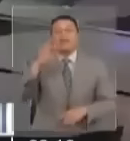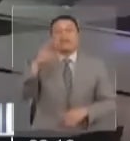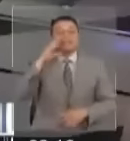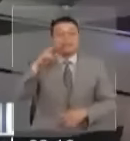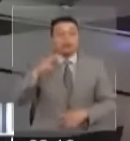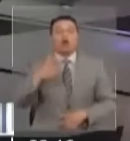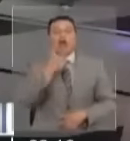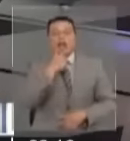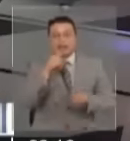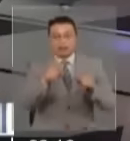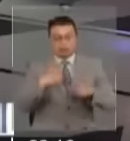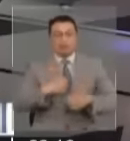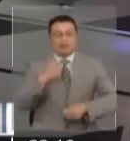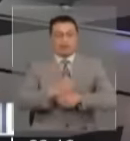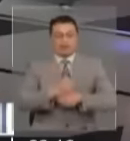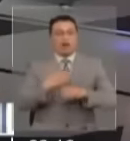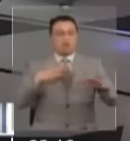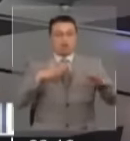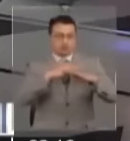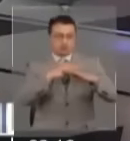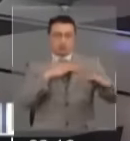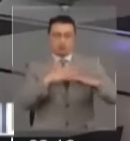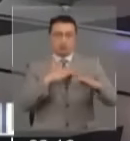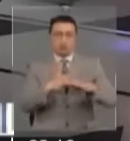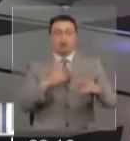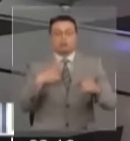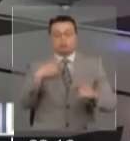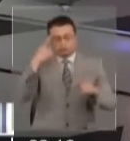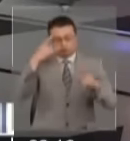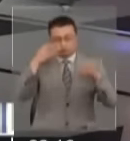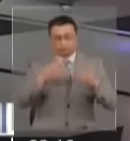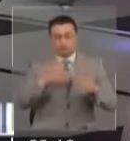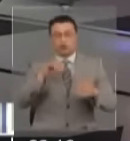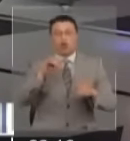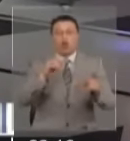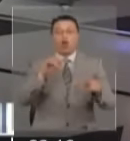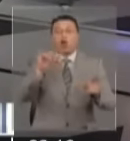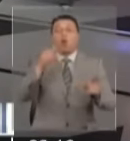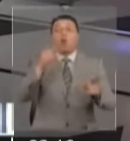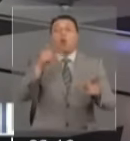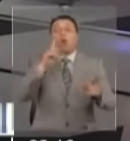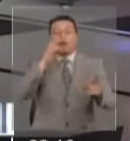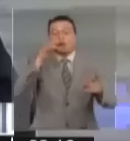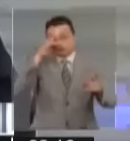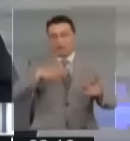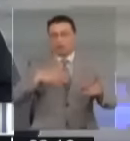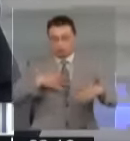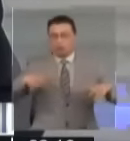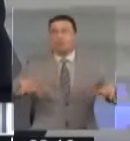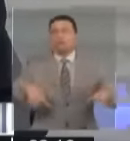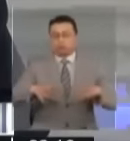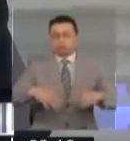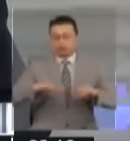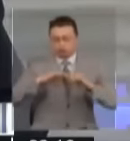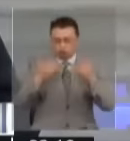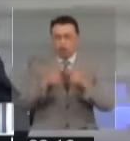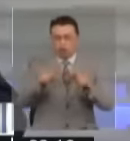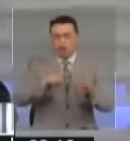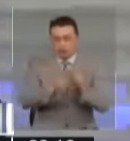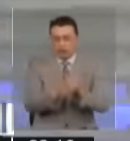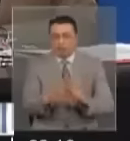hemos trabajado en forma muy armónica. Deme y le consta a la señora Julia Ríoseco que yo he sido el gran propiciador de todo este cambio. Perdón,